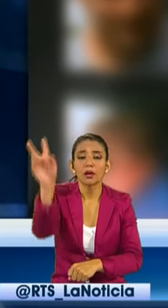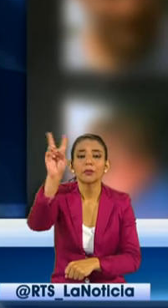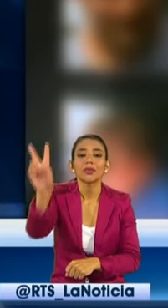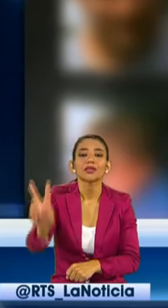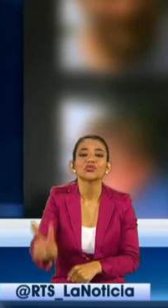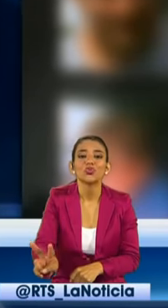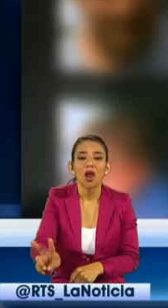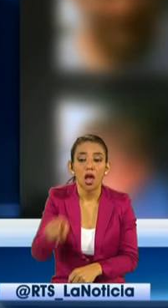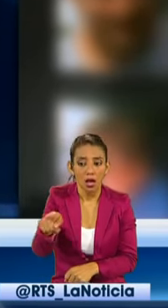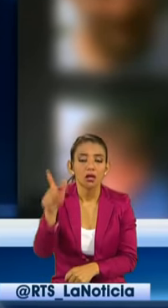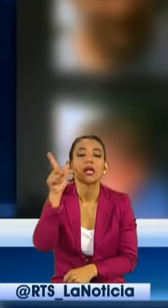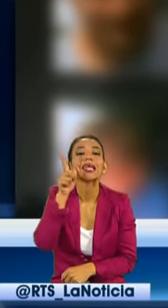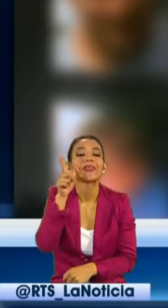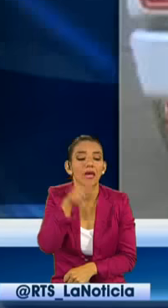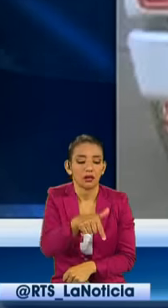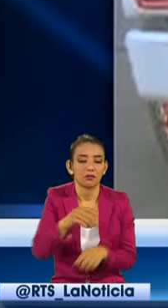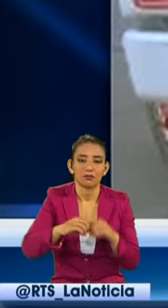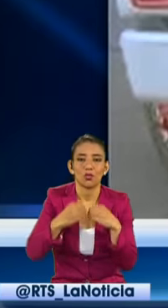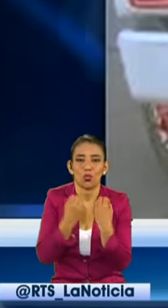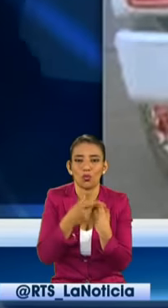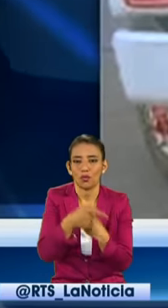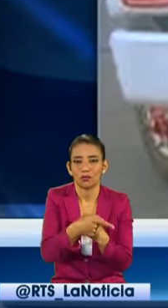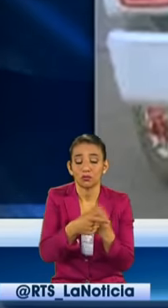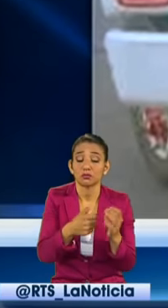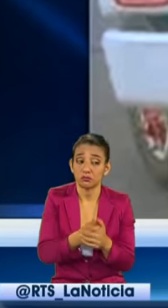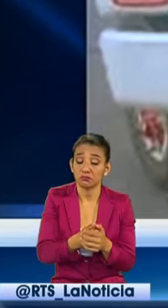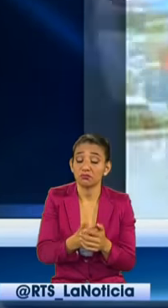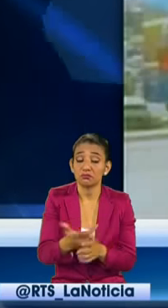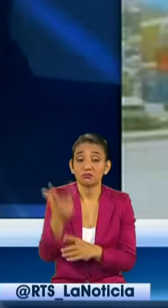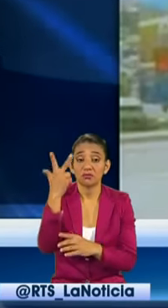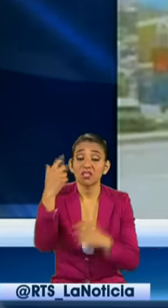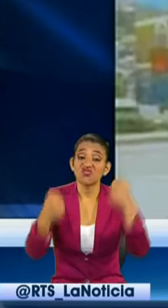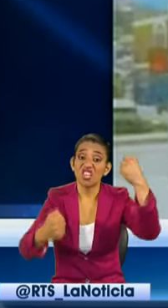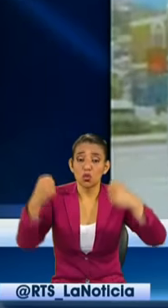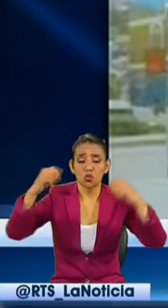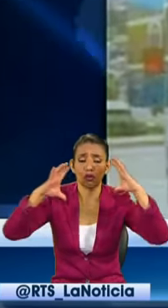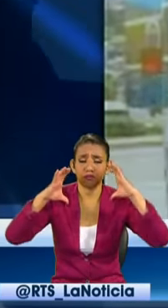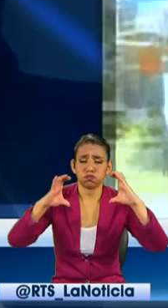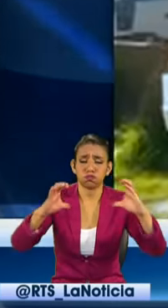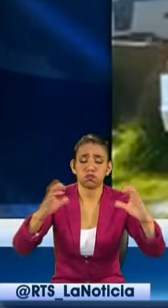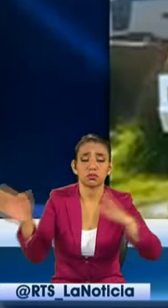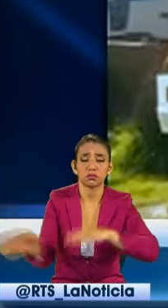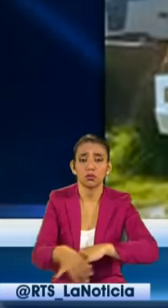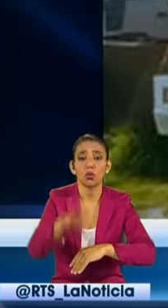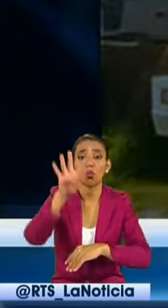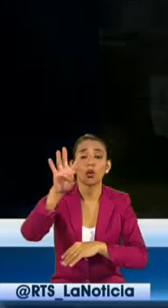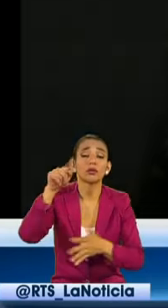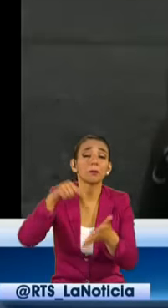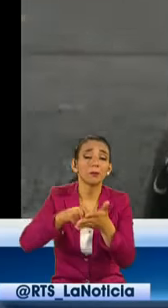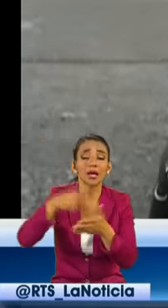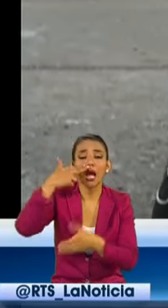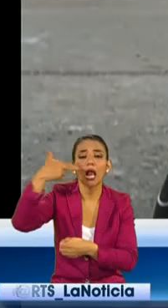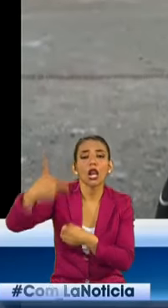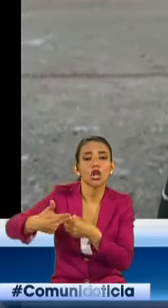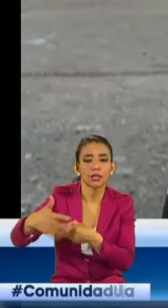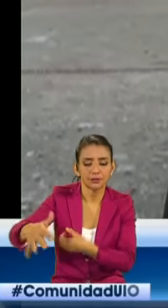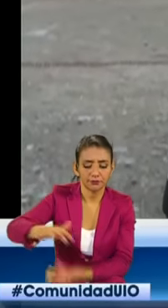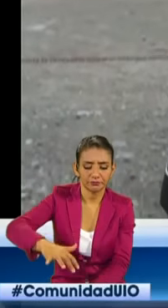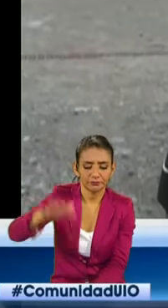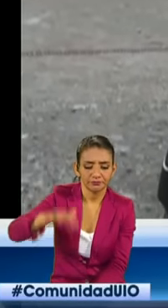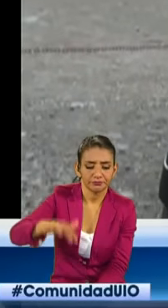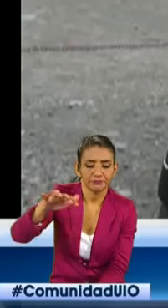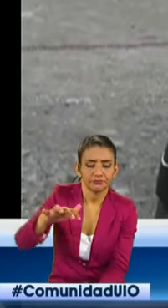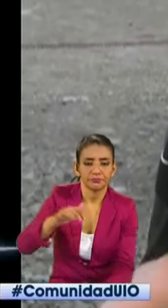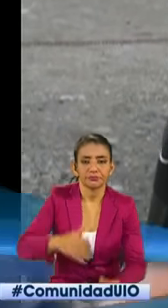uno de los cabecillas de la organización. Además incautaron tres vehículos tipo tanquero y 4.000 galones de diésel. Hay documentos necesarios